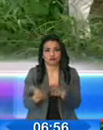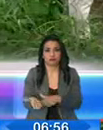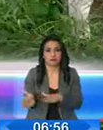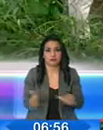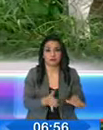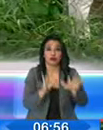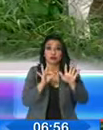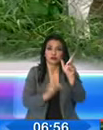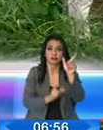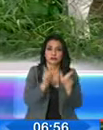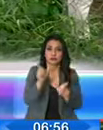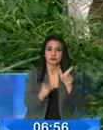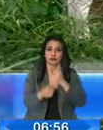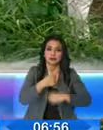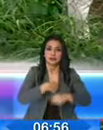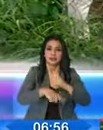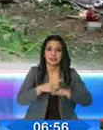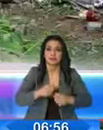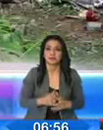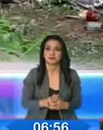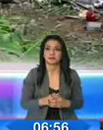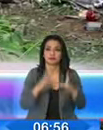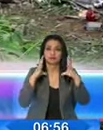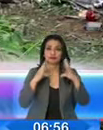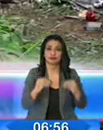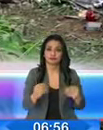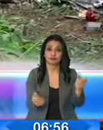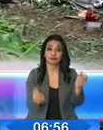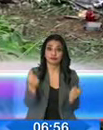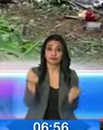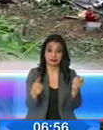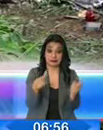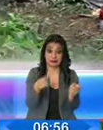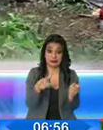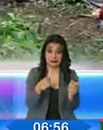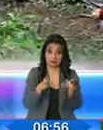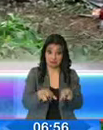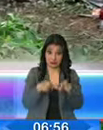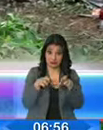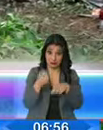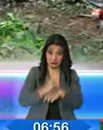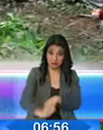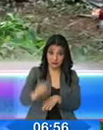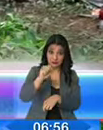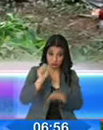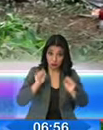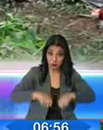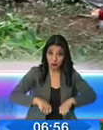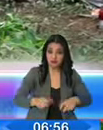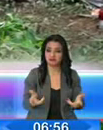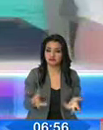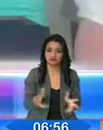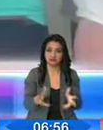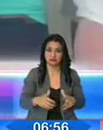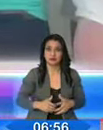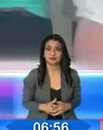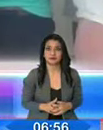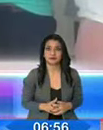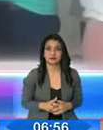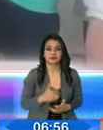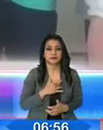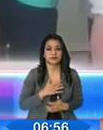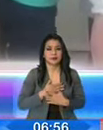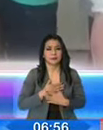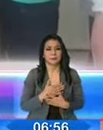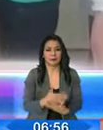8 personas heridas. Este medio de transporte, no, como lo dije anteriormente, no es un medio de transporte para personas. Lamentablemente, el